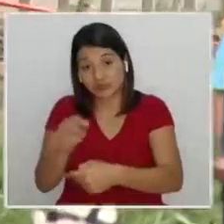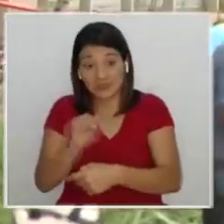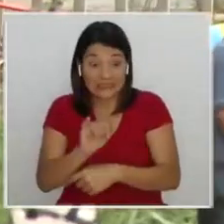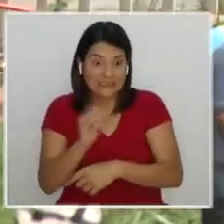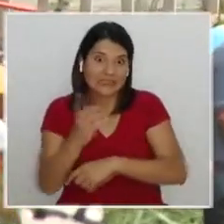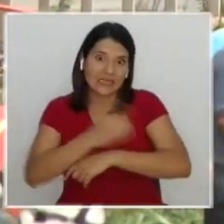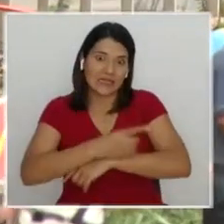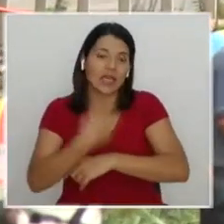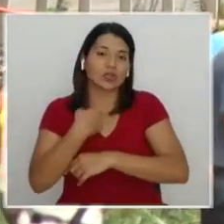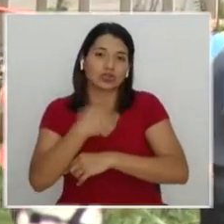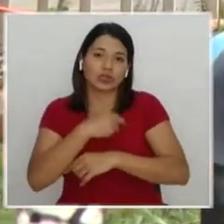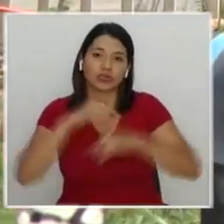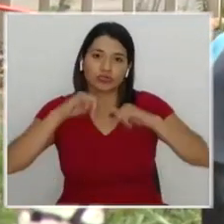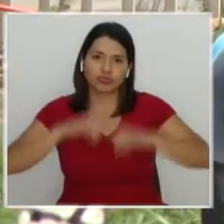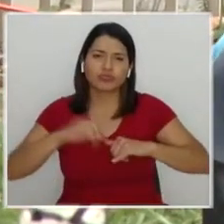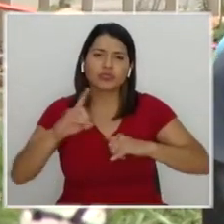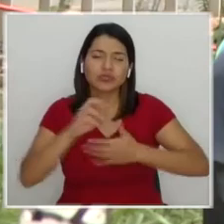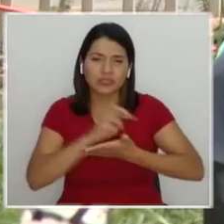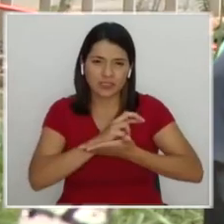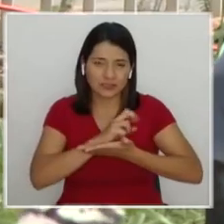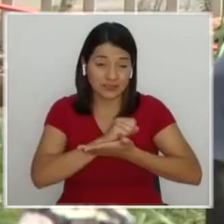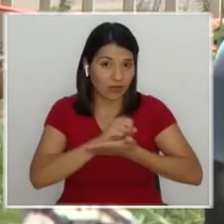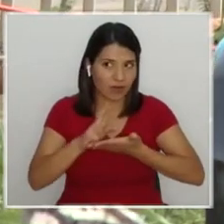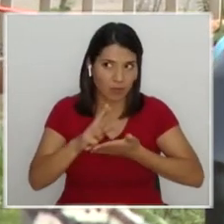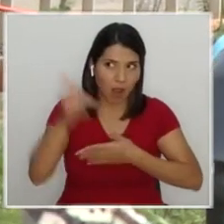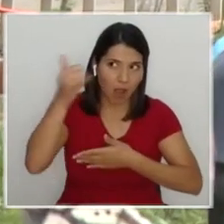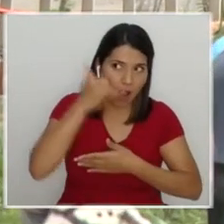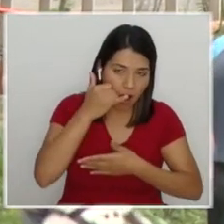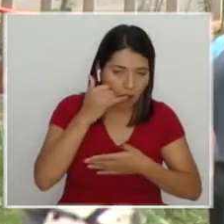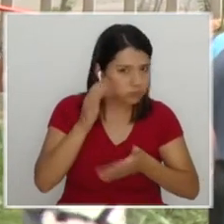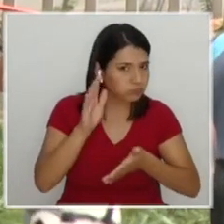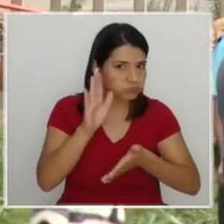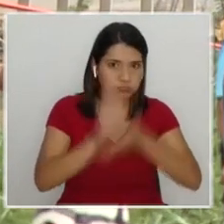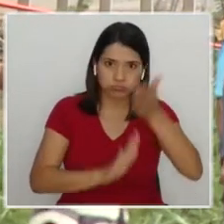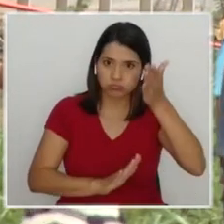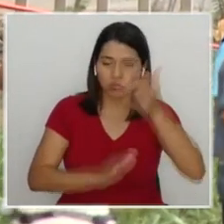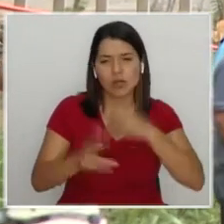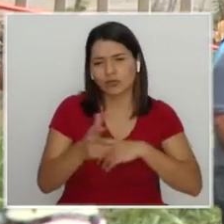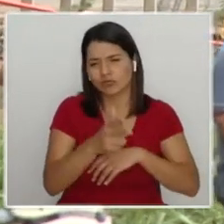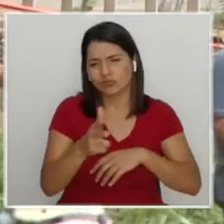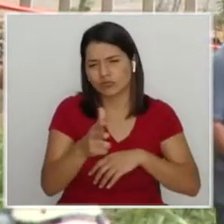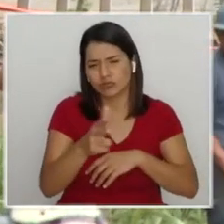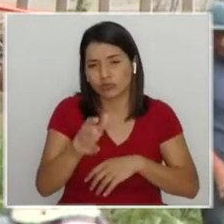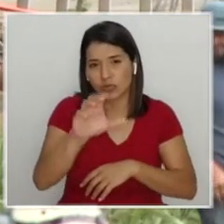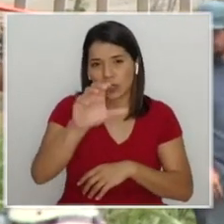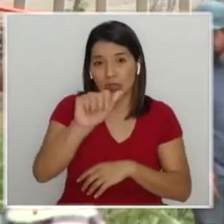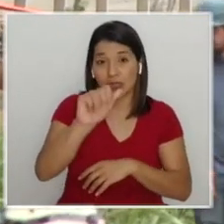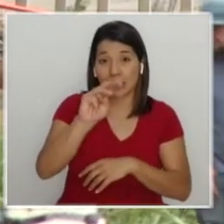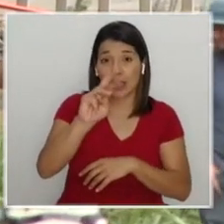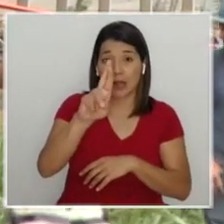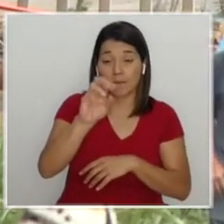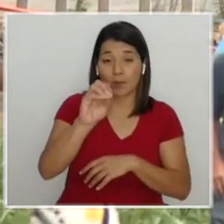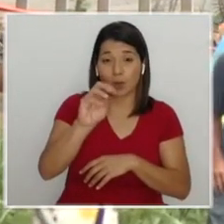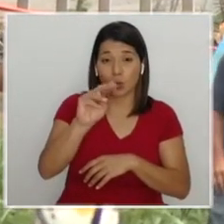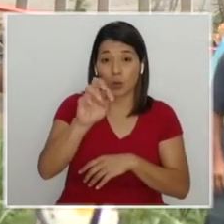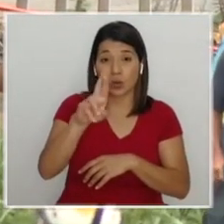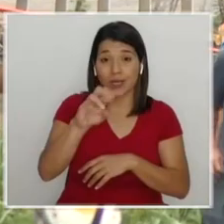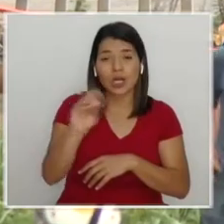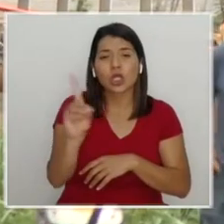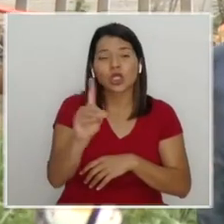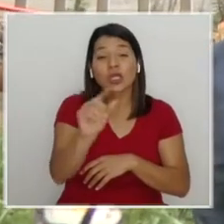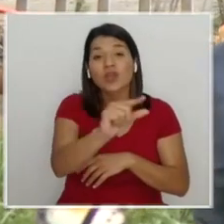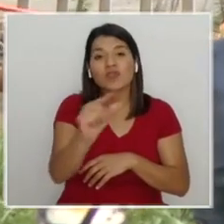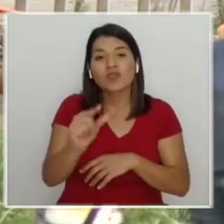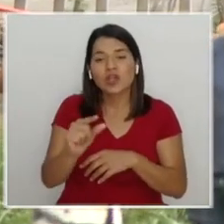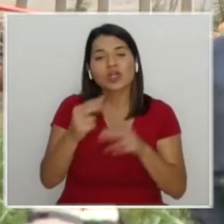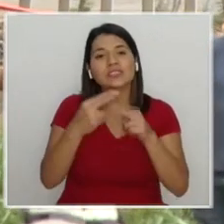desplazamos inmediatamente hacia el sector de Cambronero, específicamente en Río Jesús, en la zona de Los Chorros, porque se